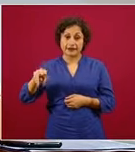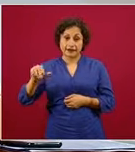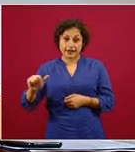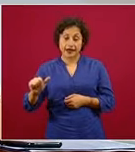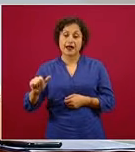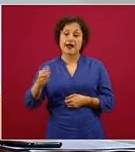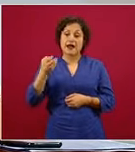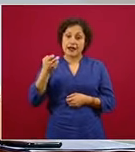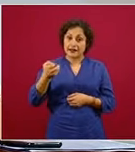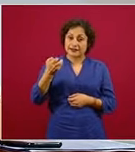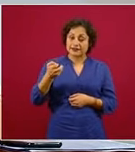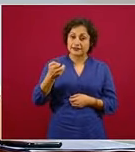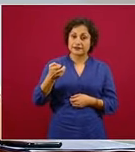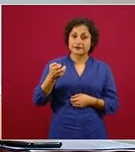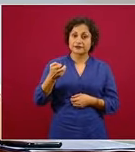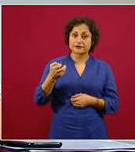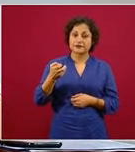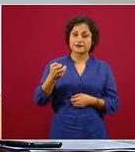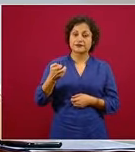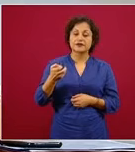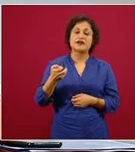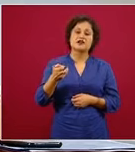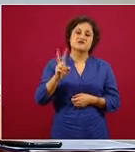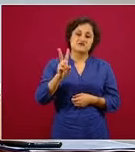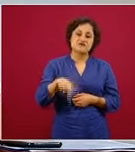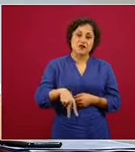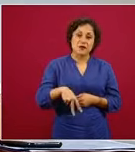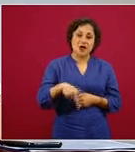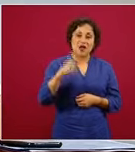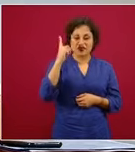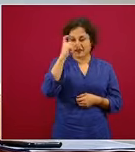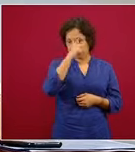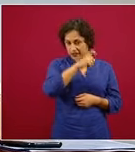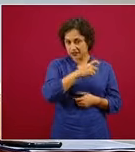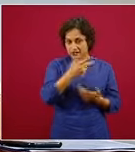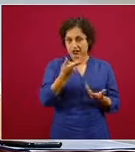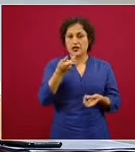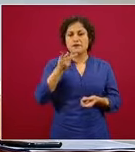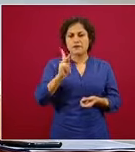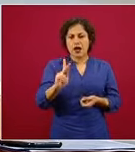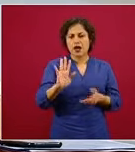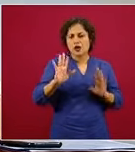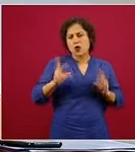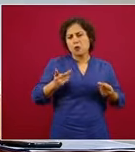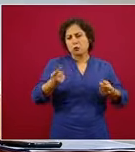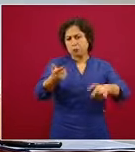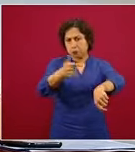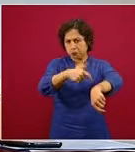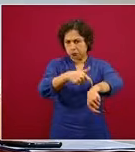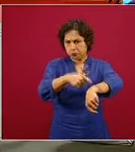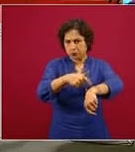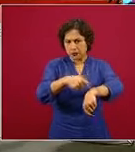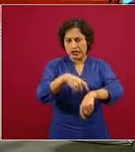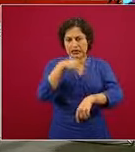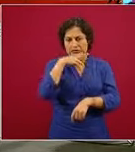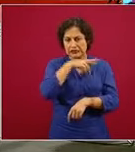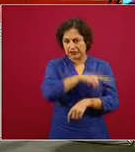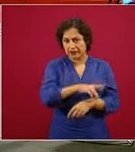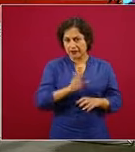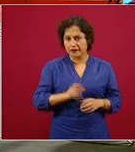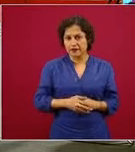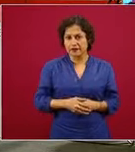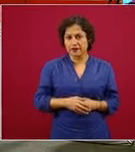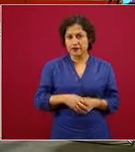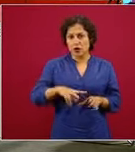es relativamente, todo es complicado, pero es relativamente rápido, es relativamente sacar